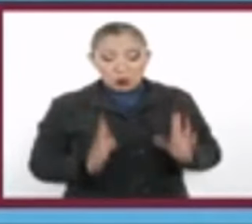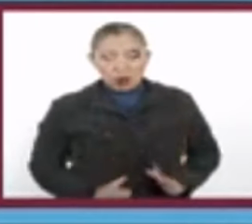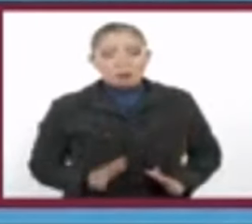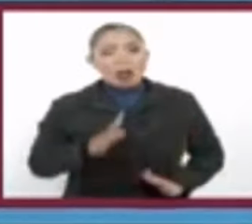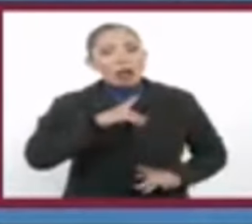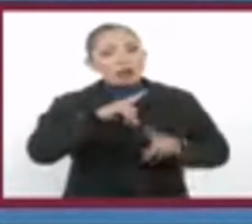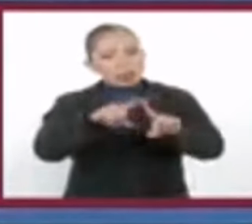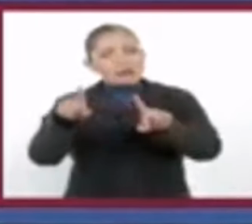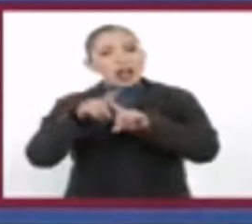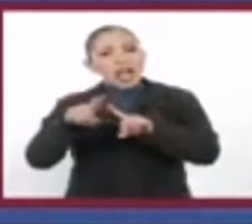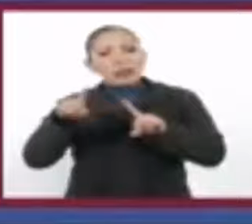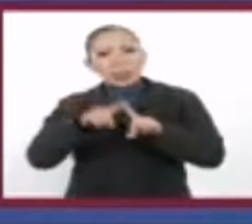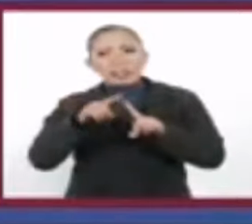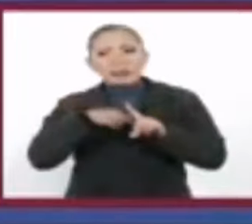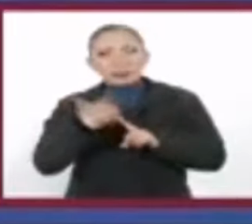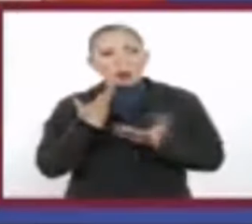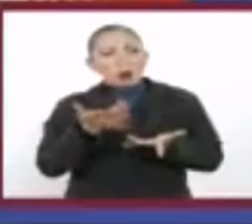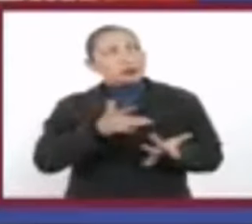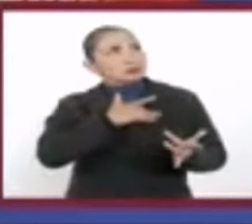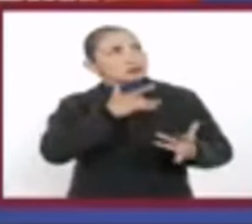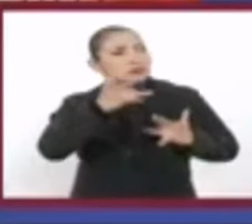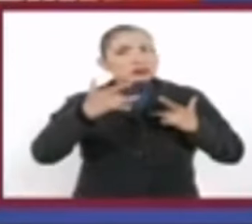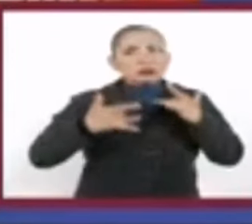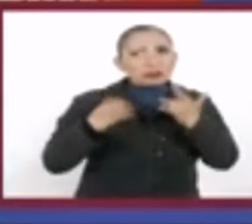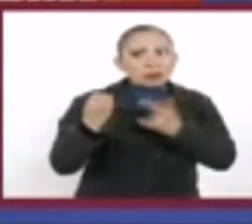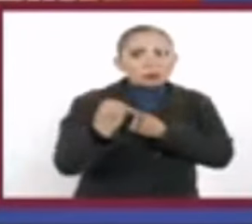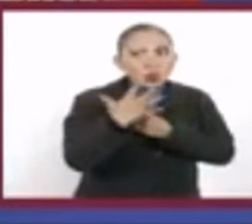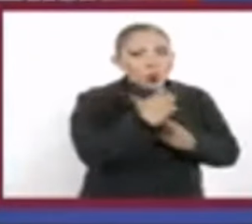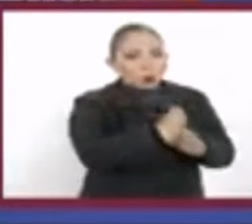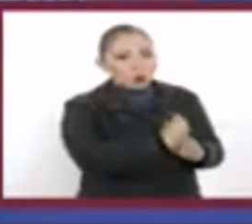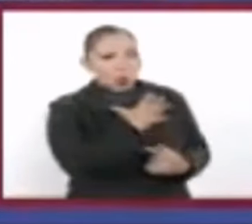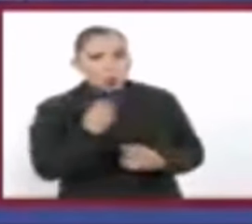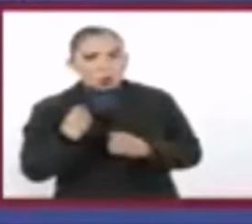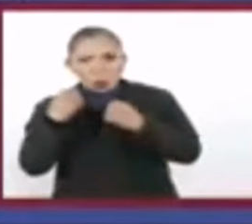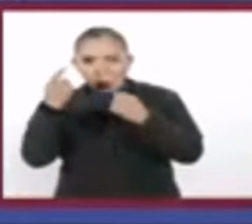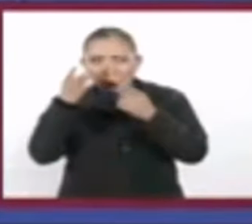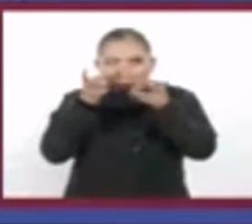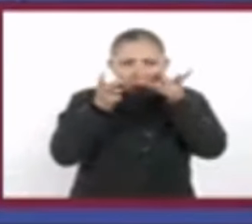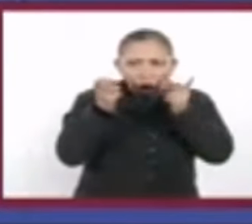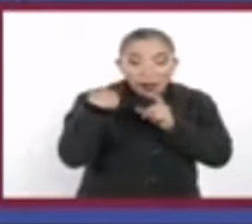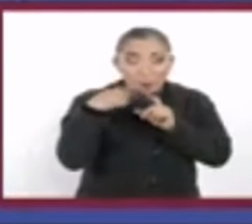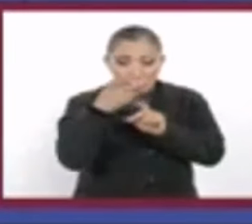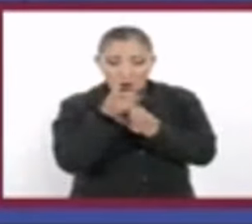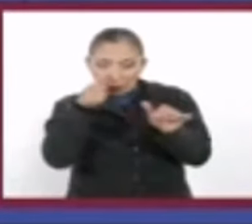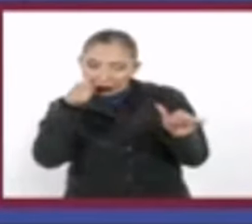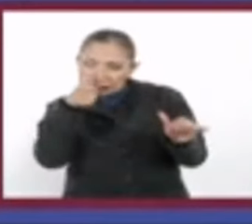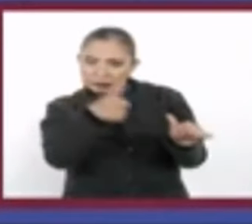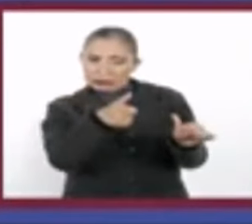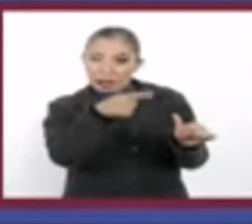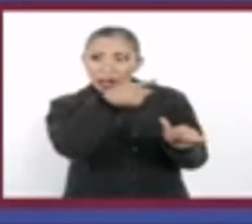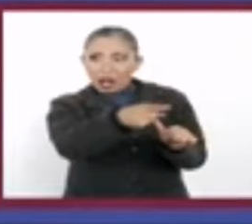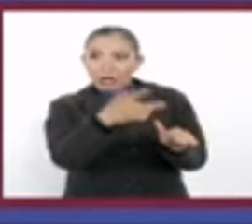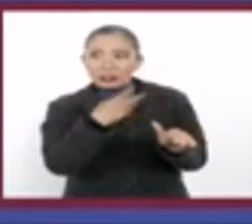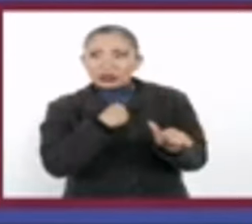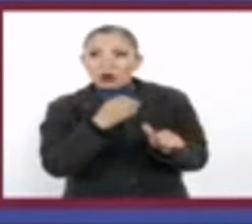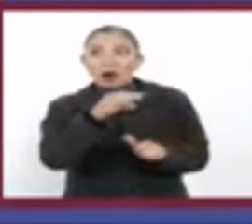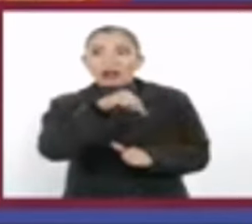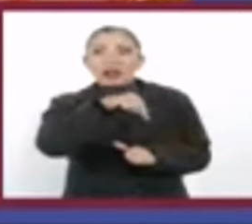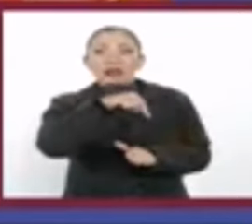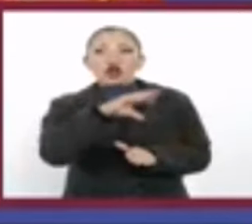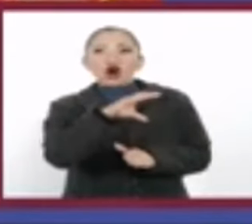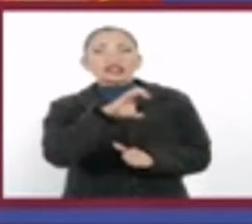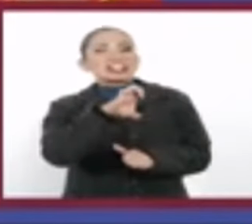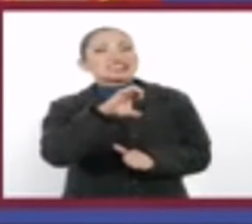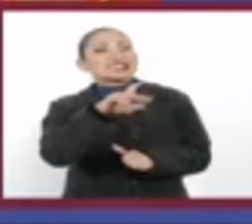cuerpo existen diversos tipos de receptores que perciben los estímulos, pero por el momento nos enfocaremos en los